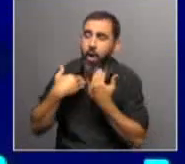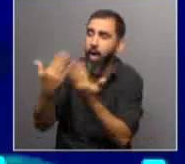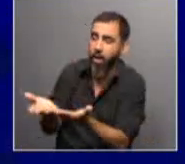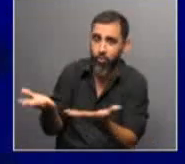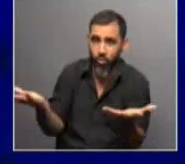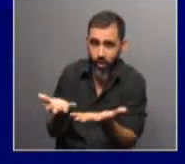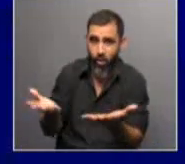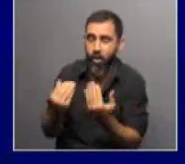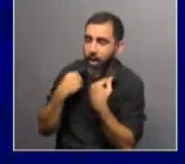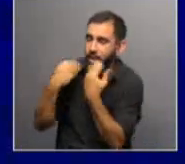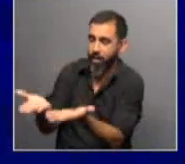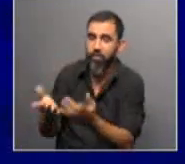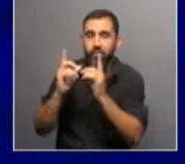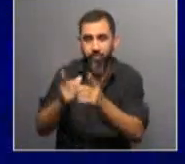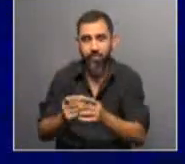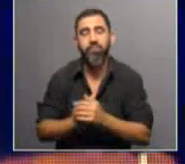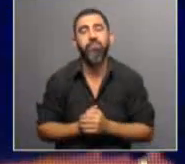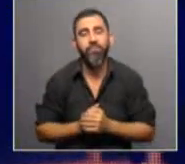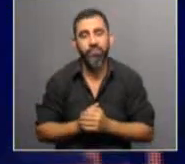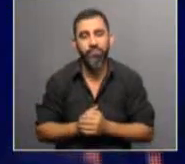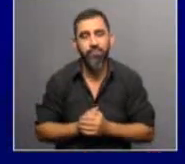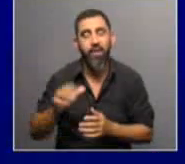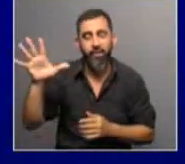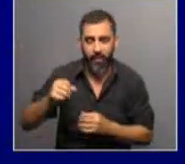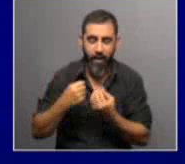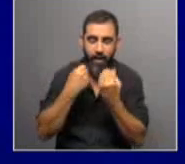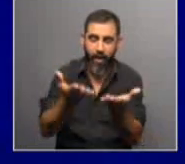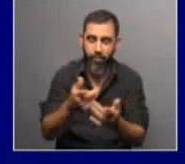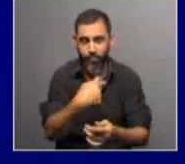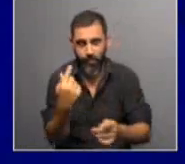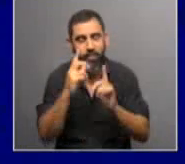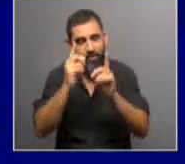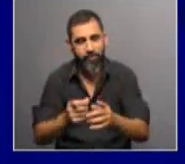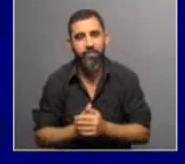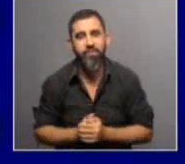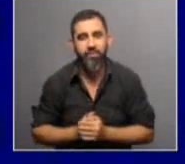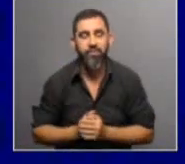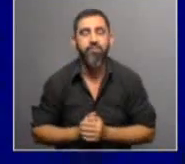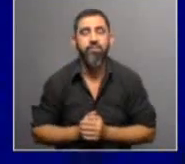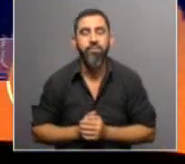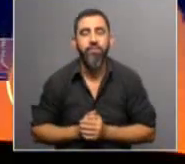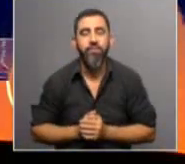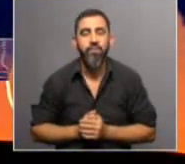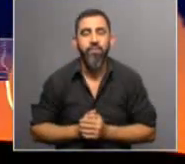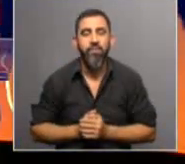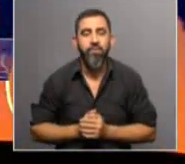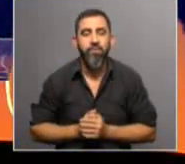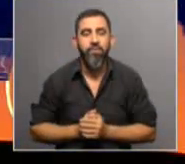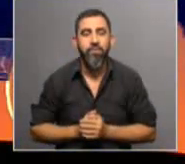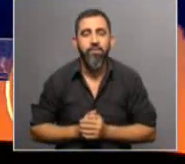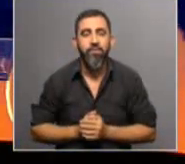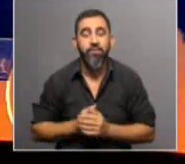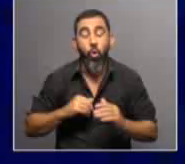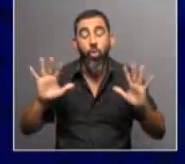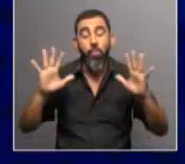es de Primotor y la Obolón también. ¡Opa! Yo tengo acá. Bueno, muchísimas gracias. No, gracias a ustedes. Bueno, nos